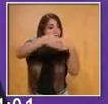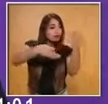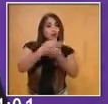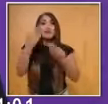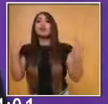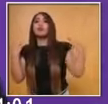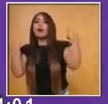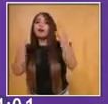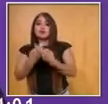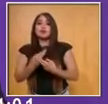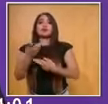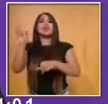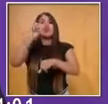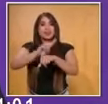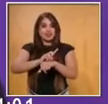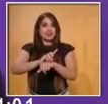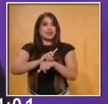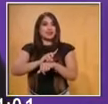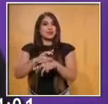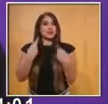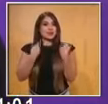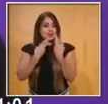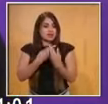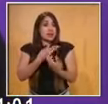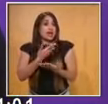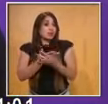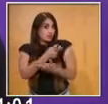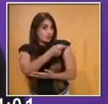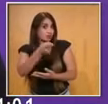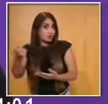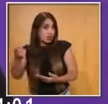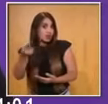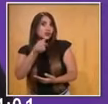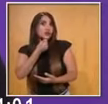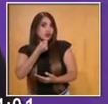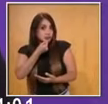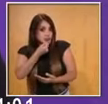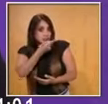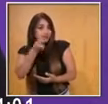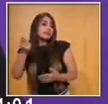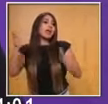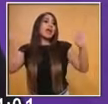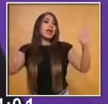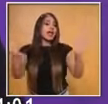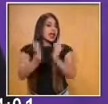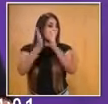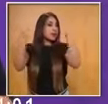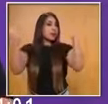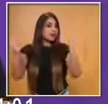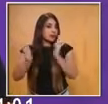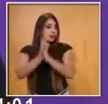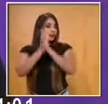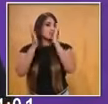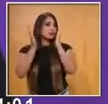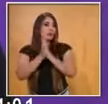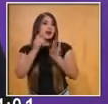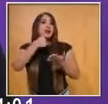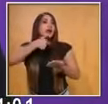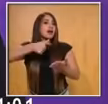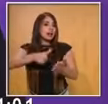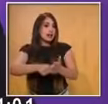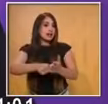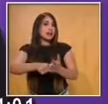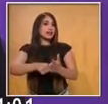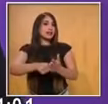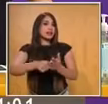día. Espero que ustedes, los pequeñines, en casa hayan participado en la dinámica de la carta al